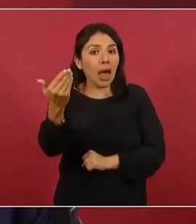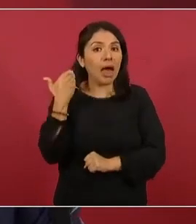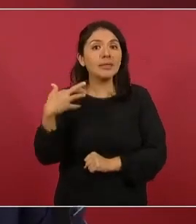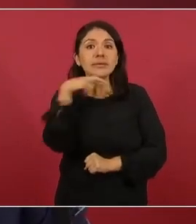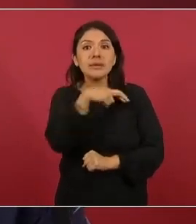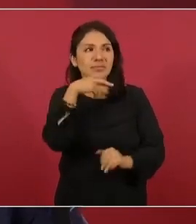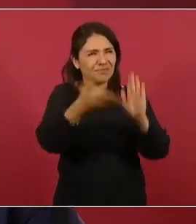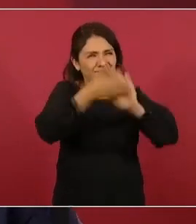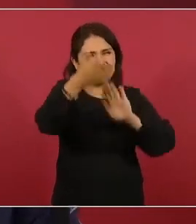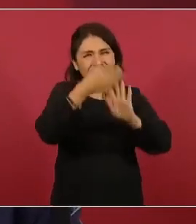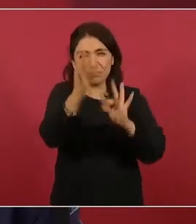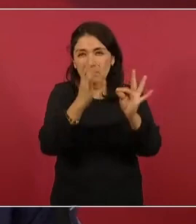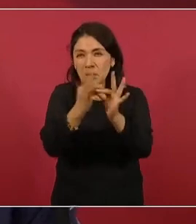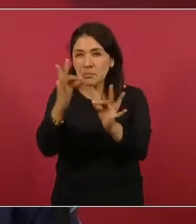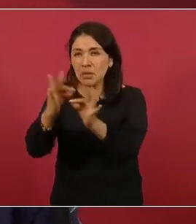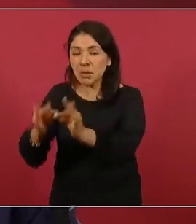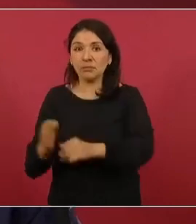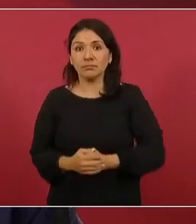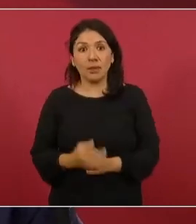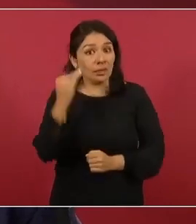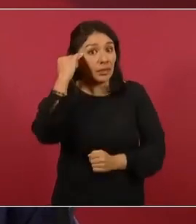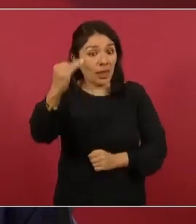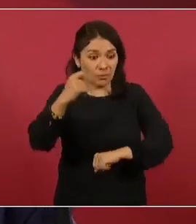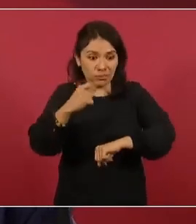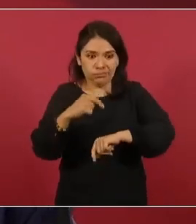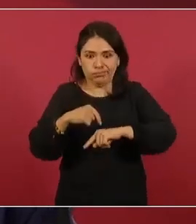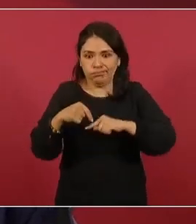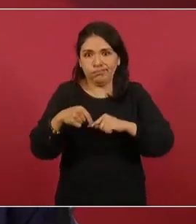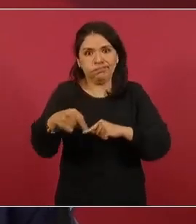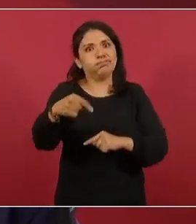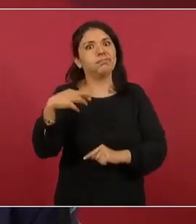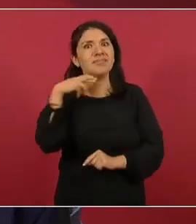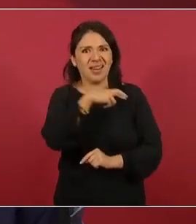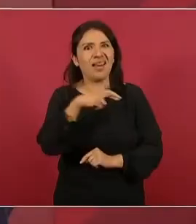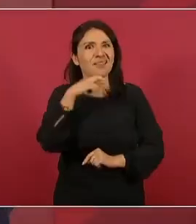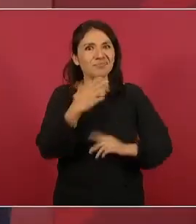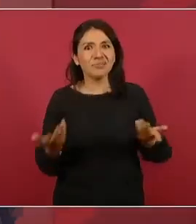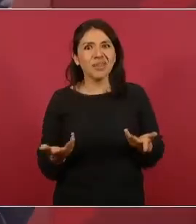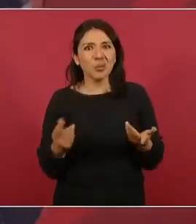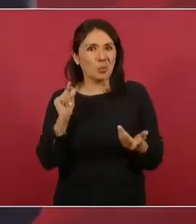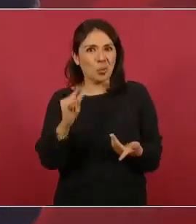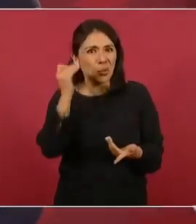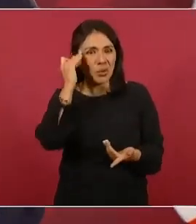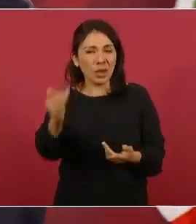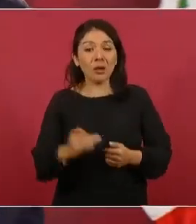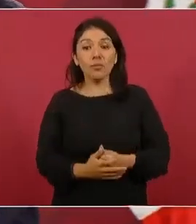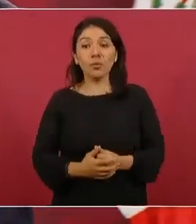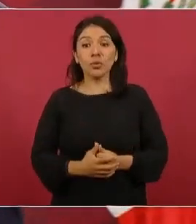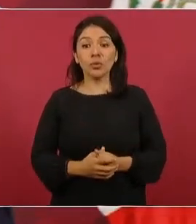que ya nos queda muy poco tiempo. Entonces,